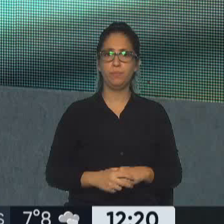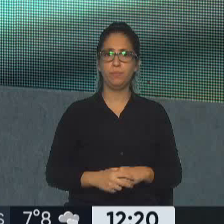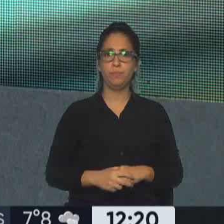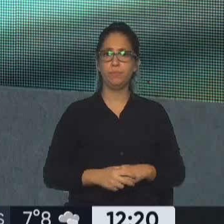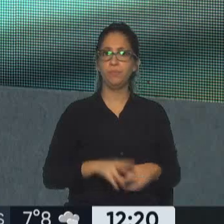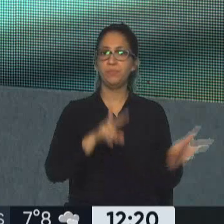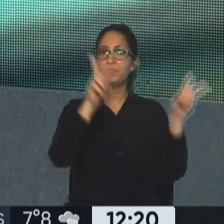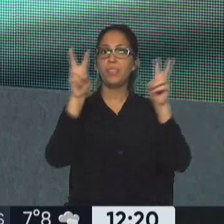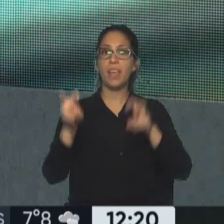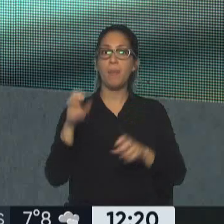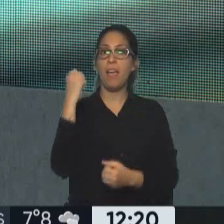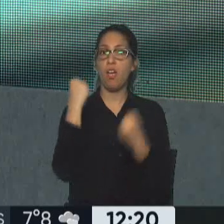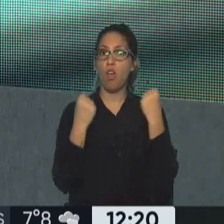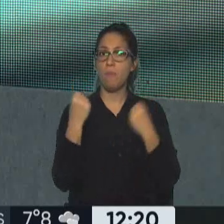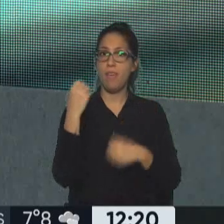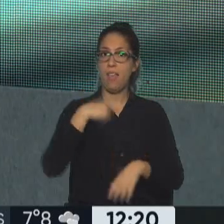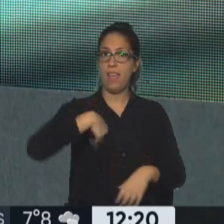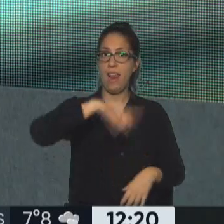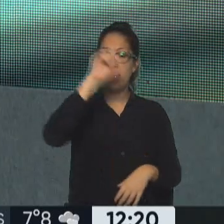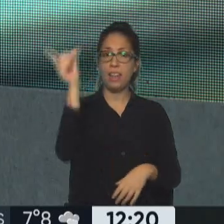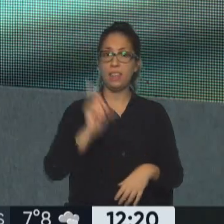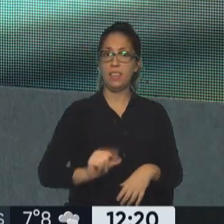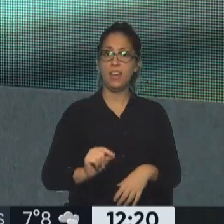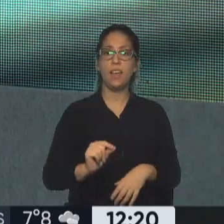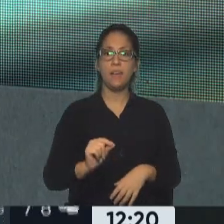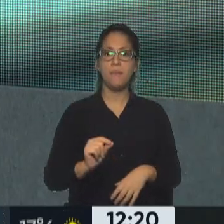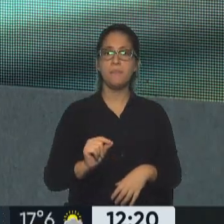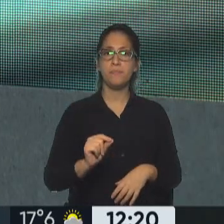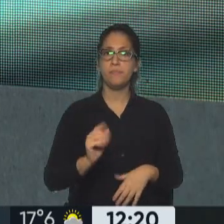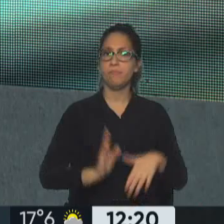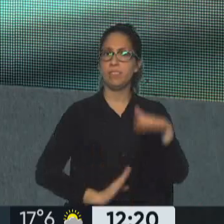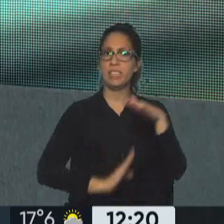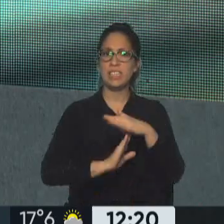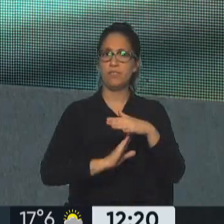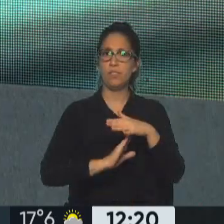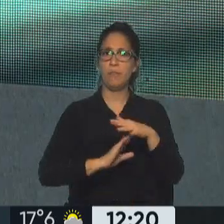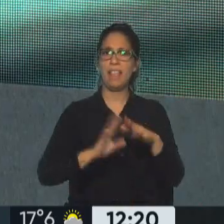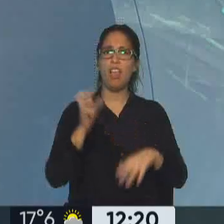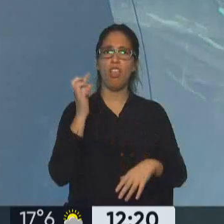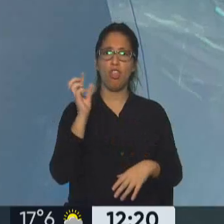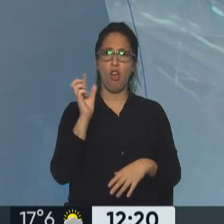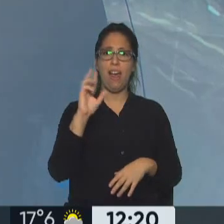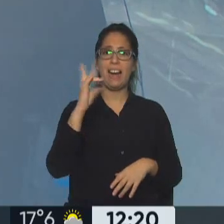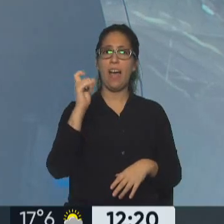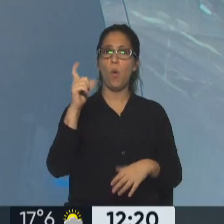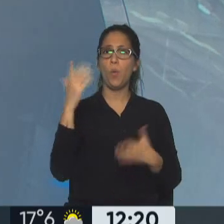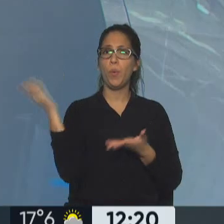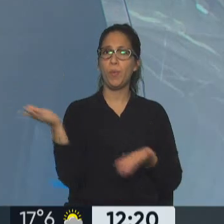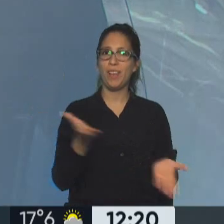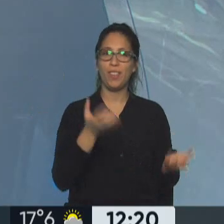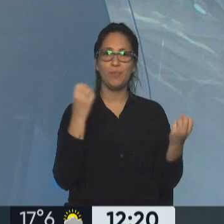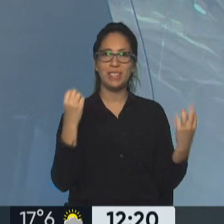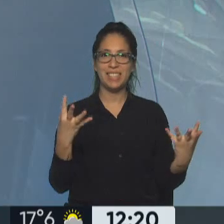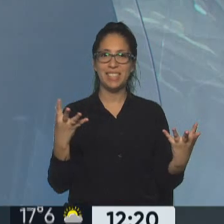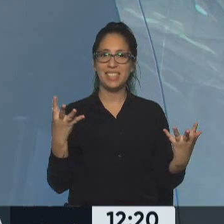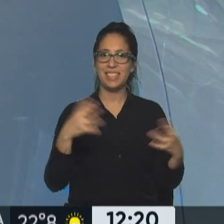ya nos metemos a hablar de la economía de la República Argentina por supuesto uno de los temas centrales tiene que ver con el dólar Raúl de la Torre bienvenido Qué tal Cómo te va